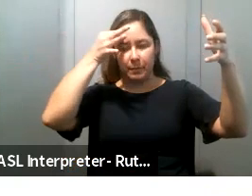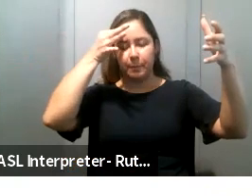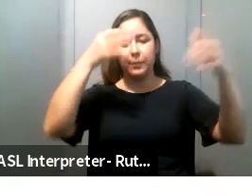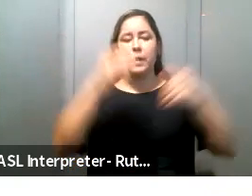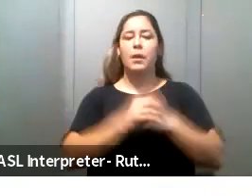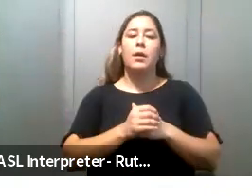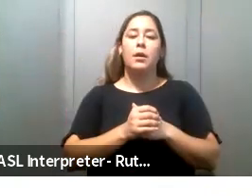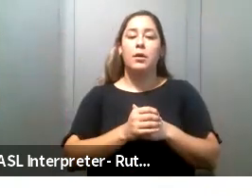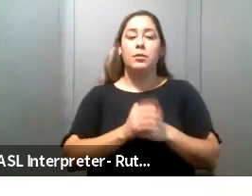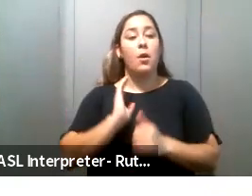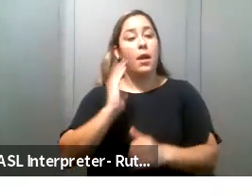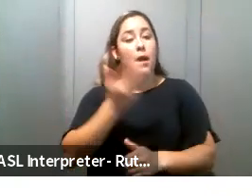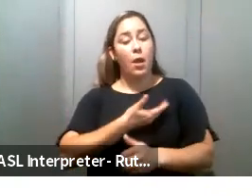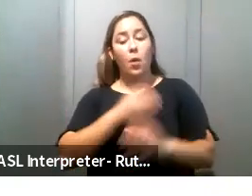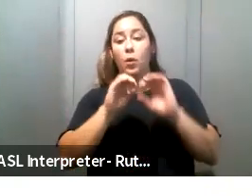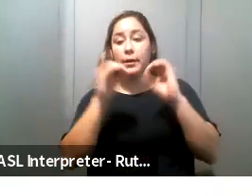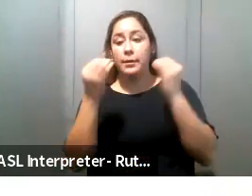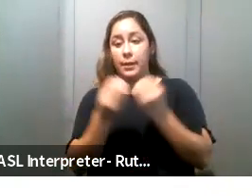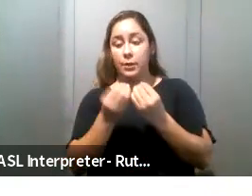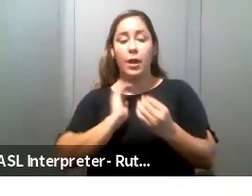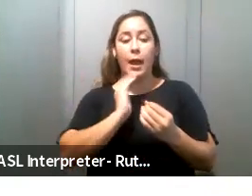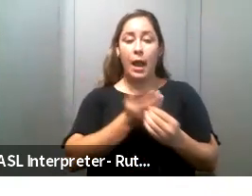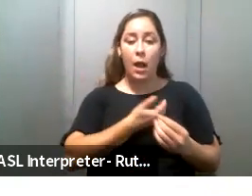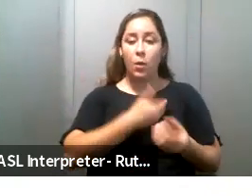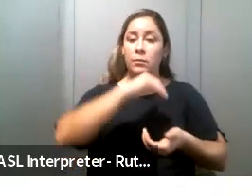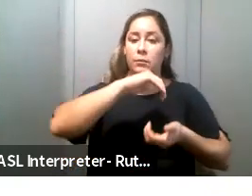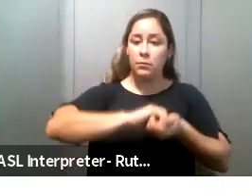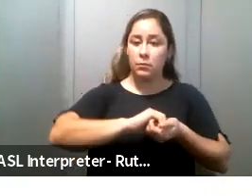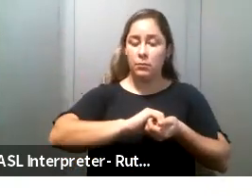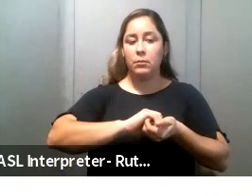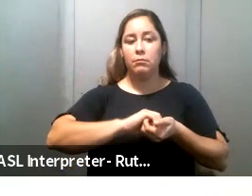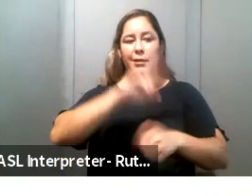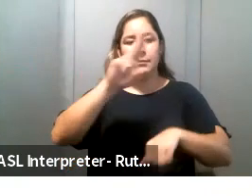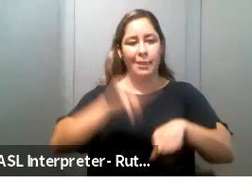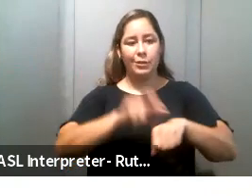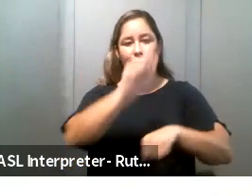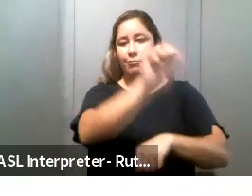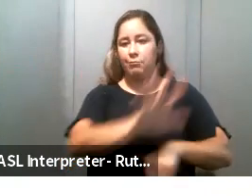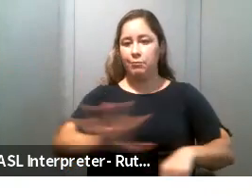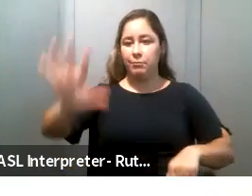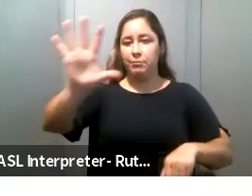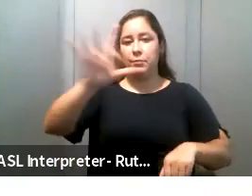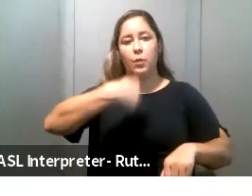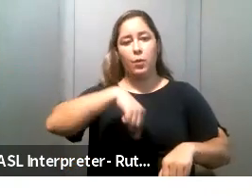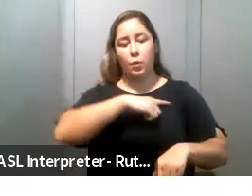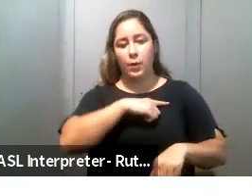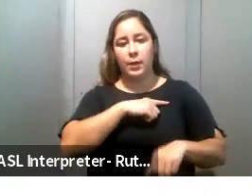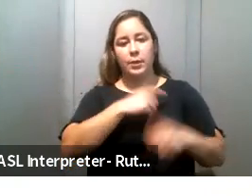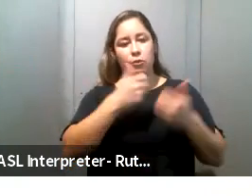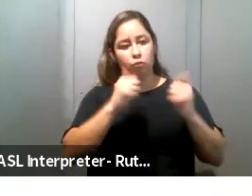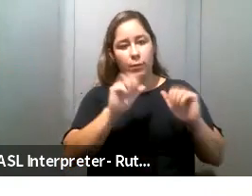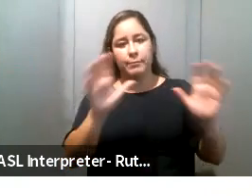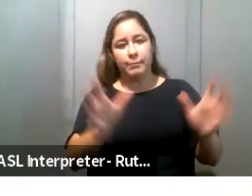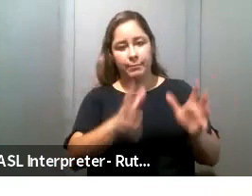nuestras organizaciones y colegas en todo el país. Pero mientras